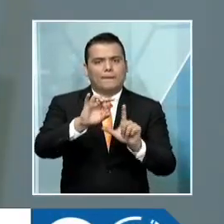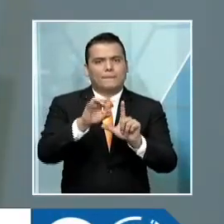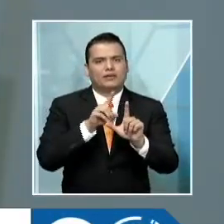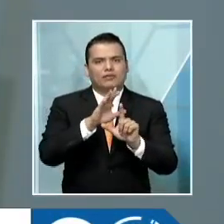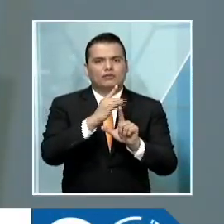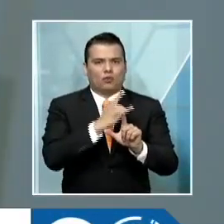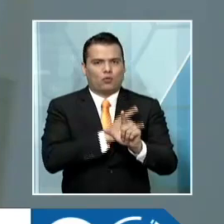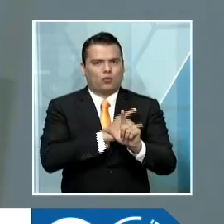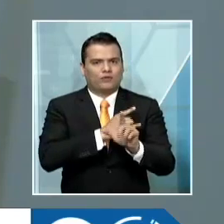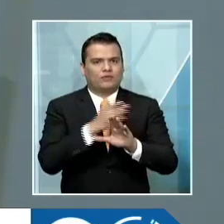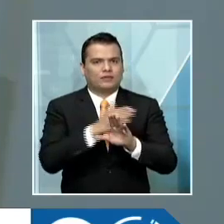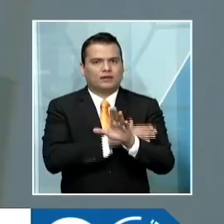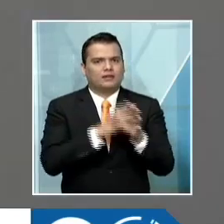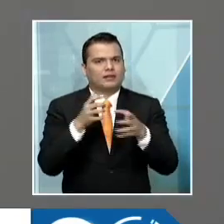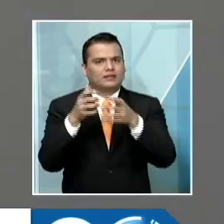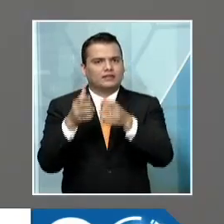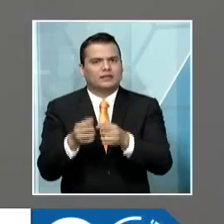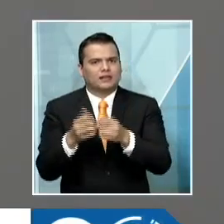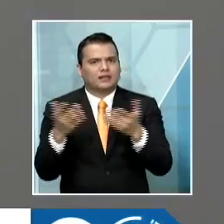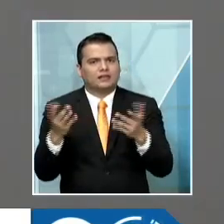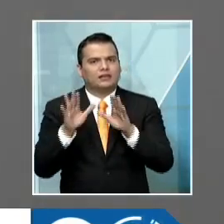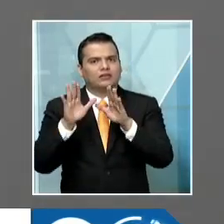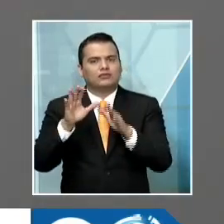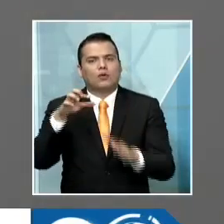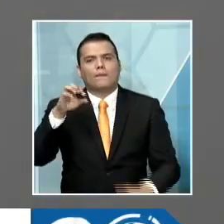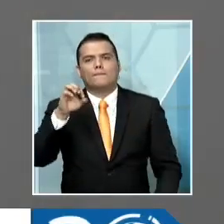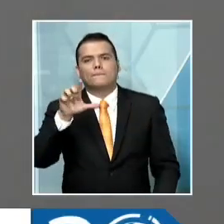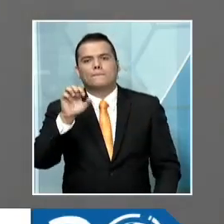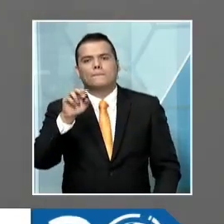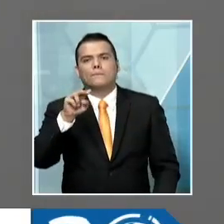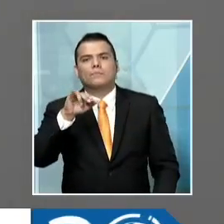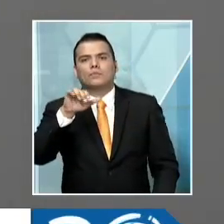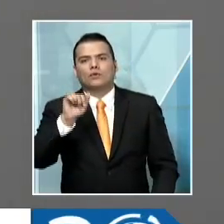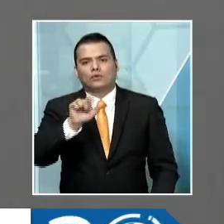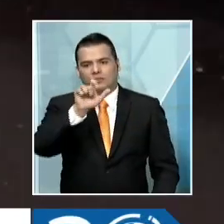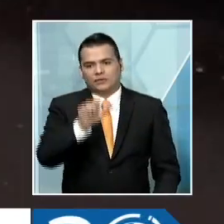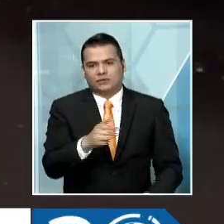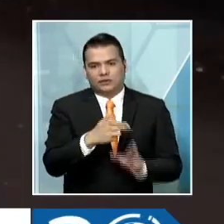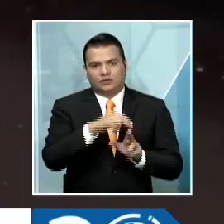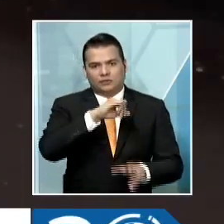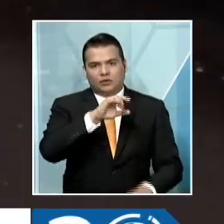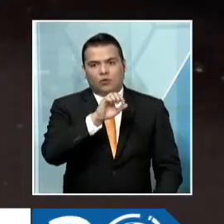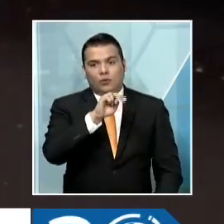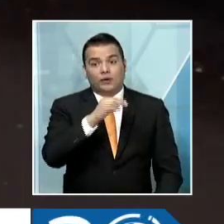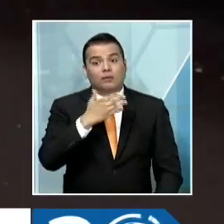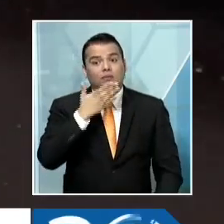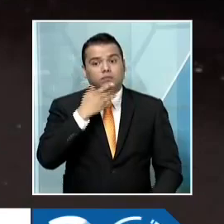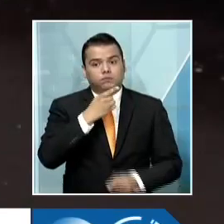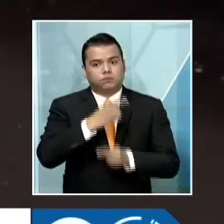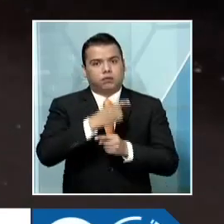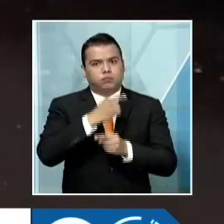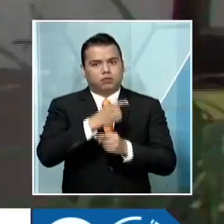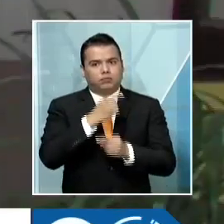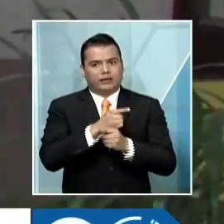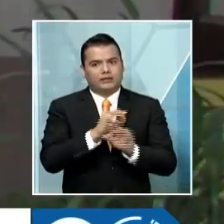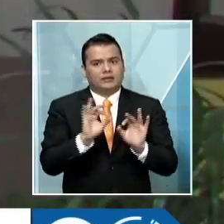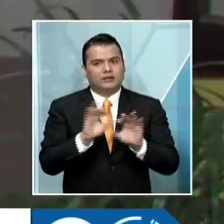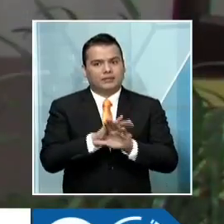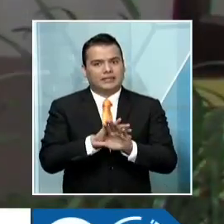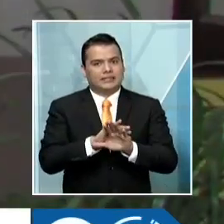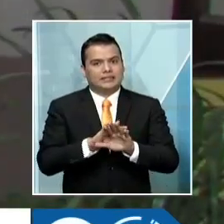que tenía como sede presencial a Polonia, el caleño Juan Carlos Zuleta logró una aceptable participación por equipos e